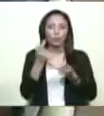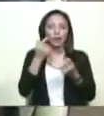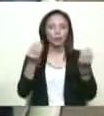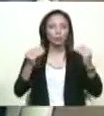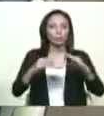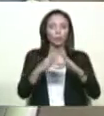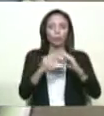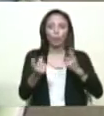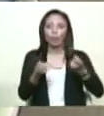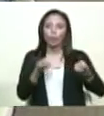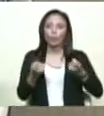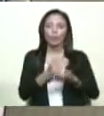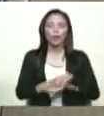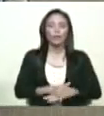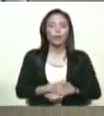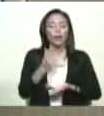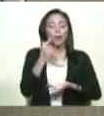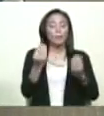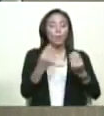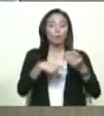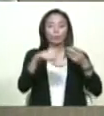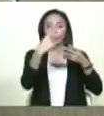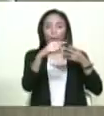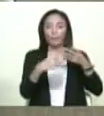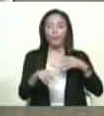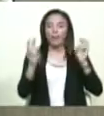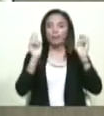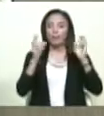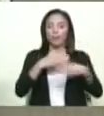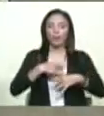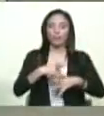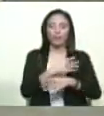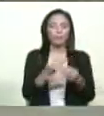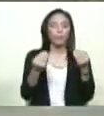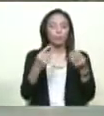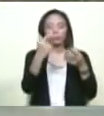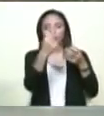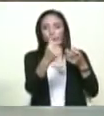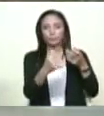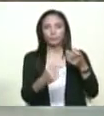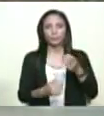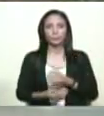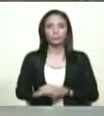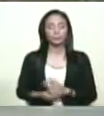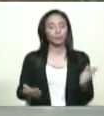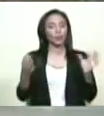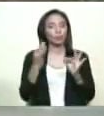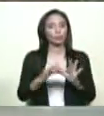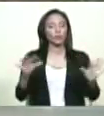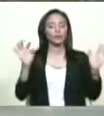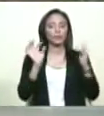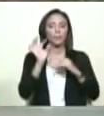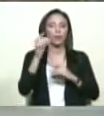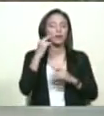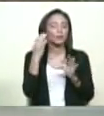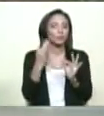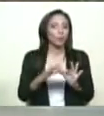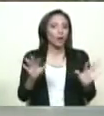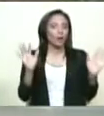coordinando cuantos asuntos verdad afortunada nuestra patria de tener